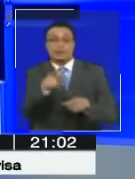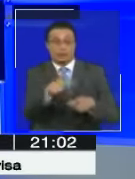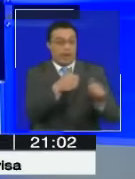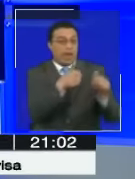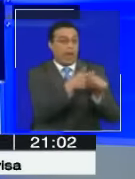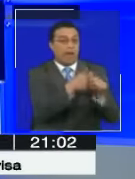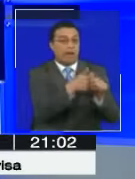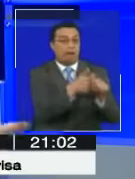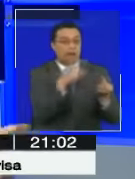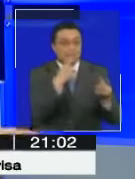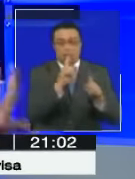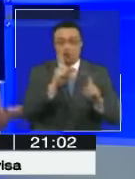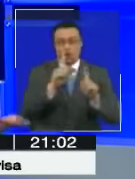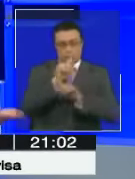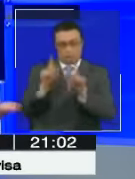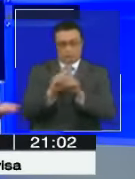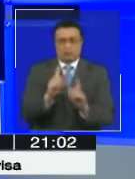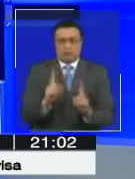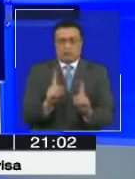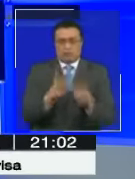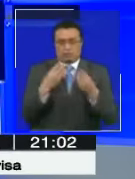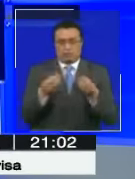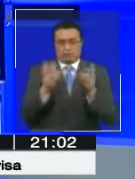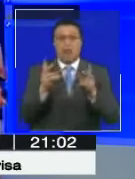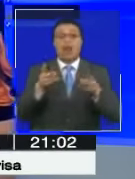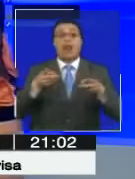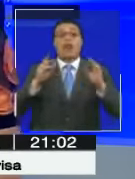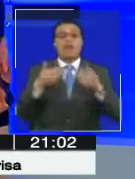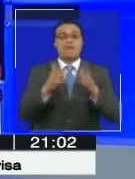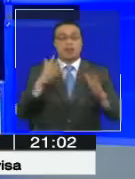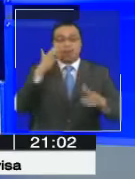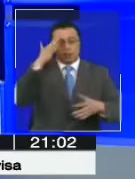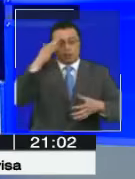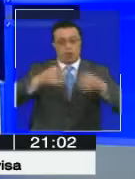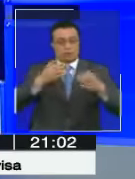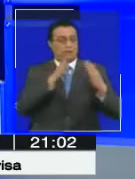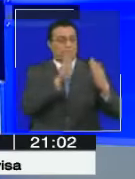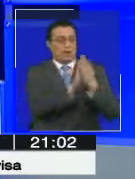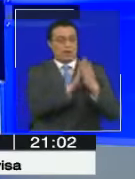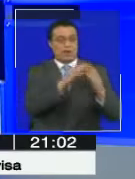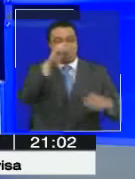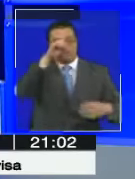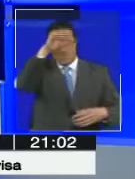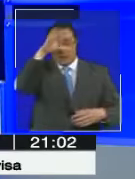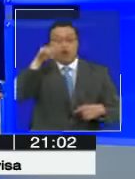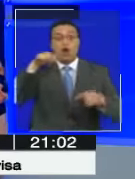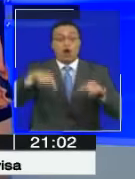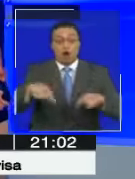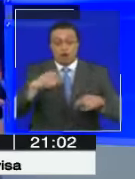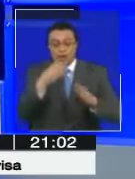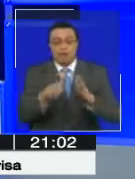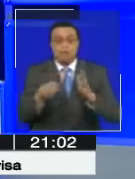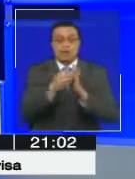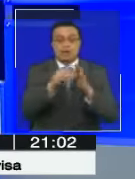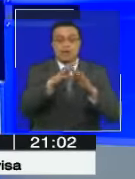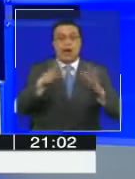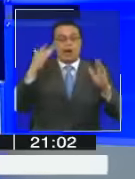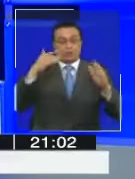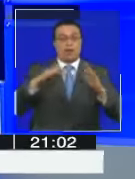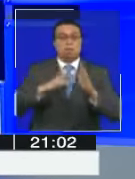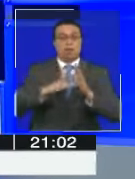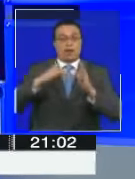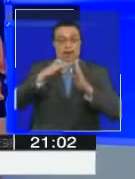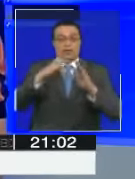eran cuestionables, dado que él actuaba con libertad de juicio frente a la minera. Agregó que hoy los estándares eran más